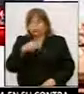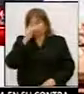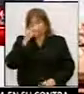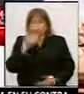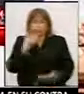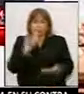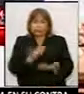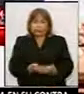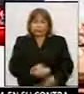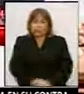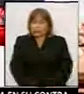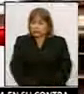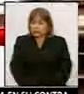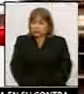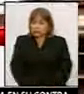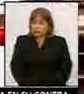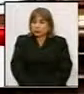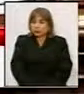Muchas gracias, Presidente.